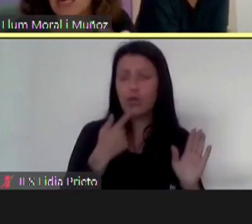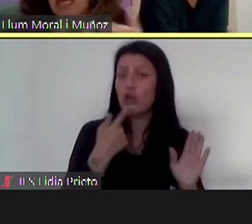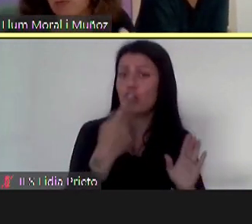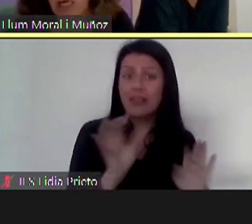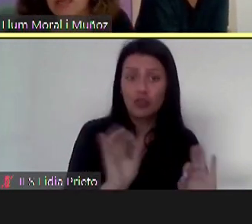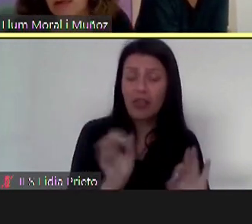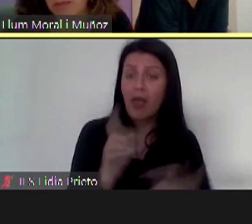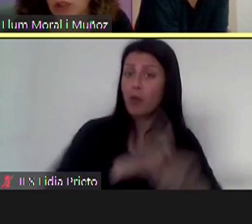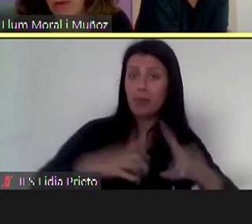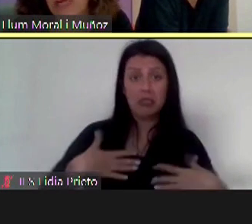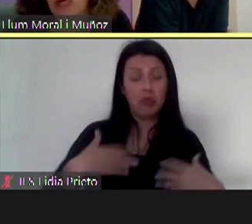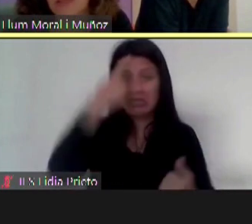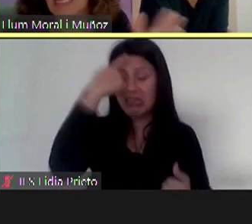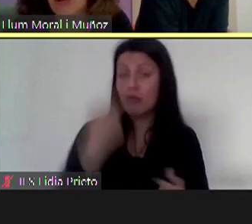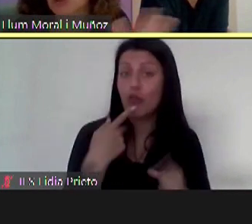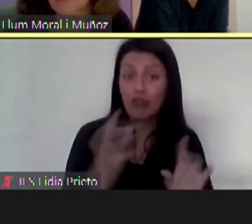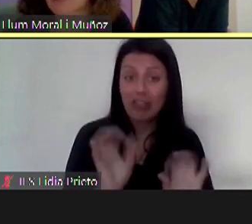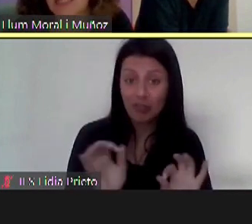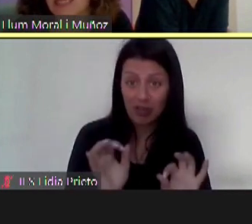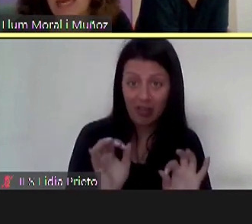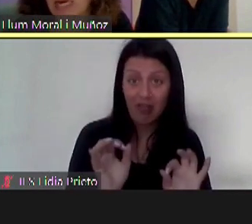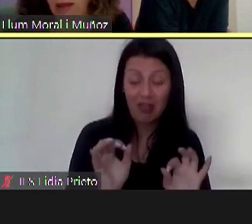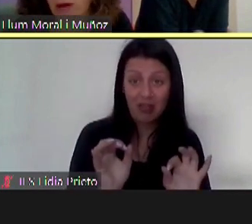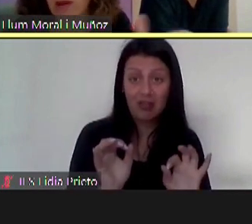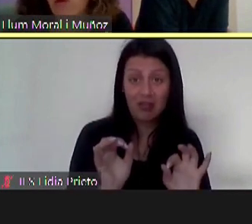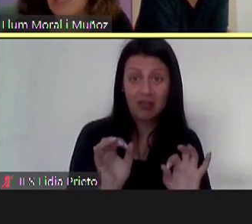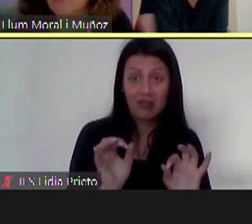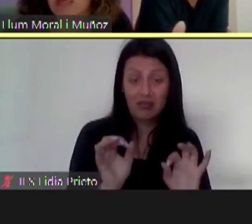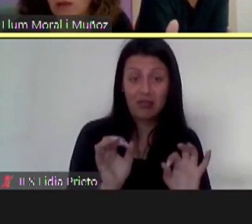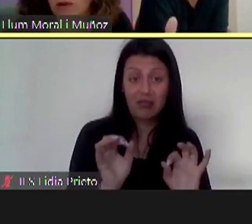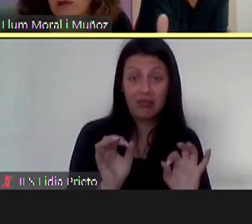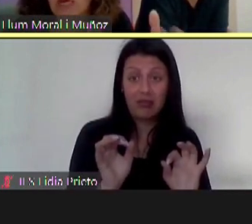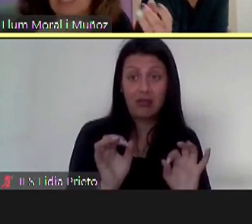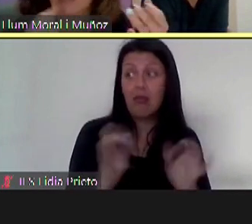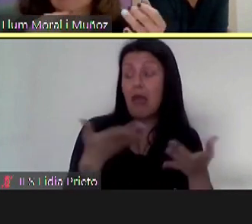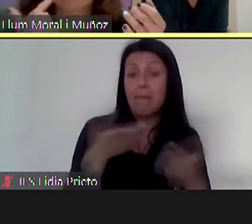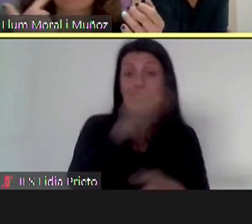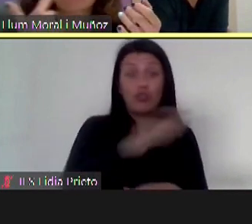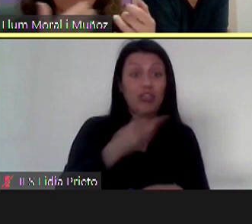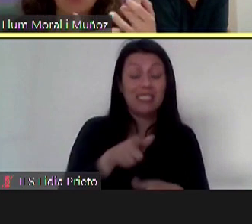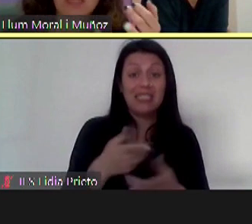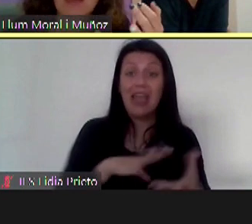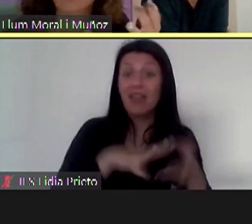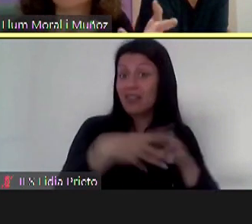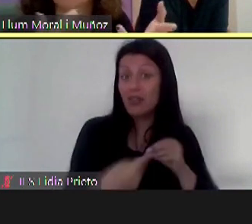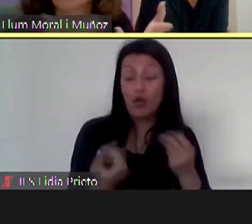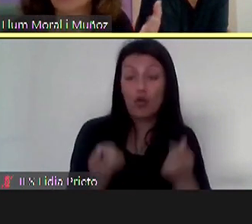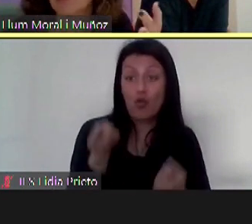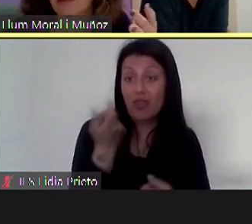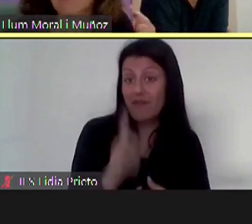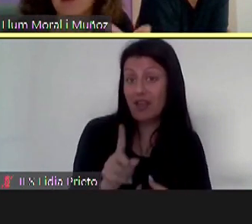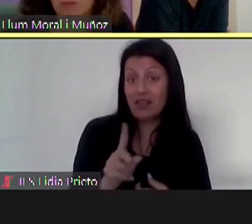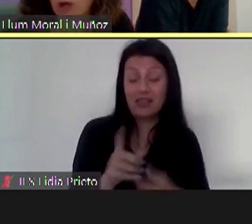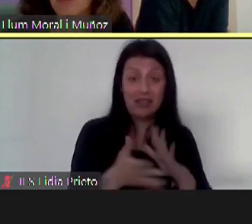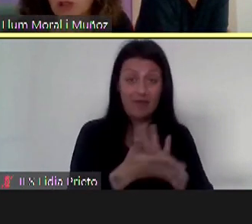mental, etcétera, porque hay personas con problemas de salud mental que no necesitan para nada una adaptación ni de la velocidad de locución